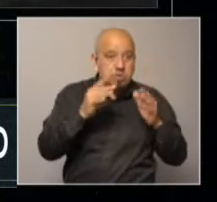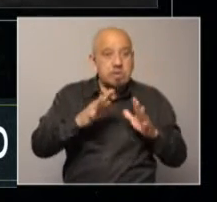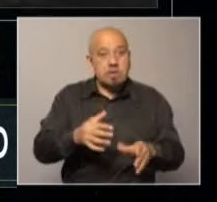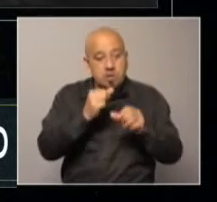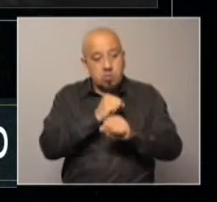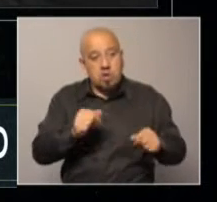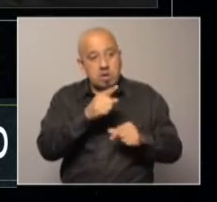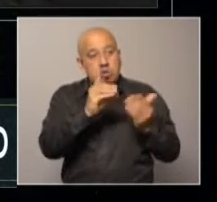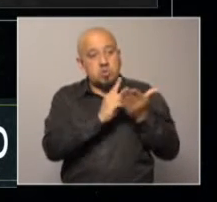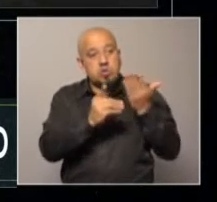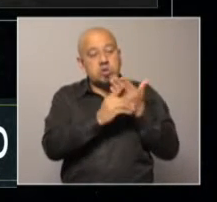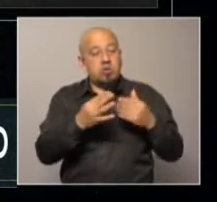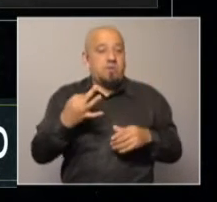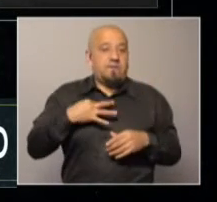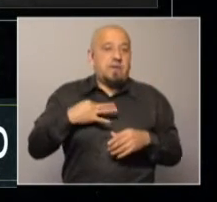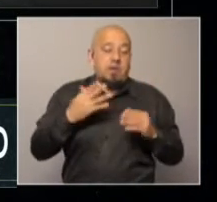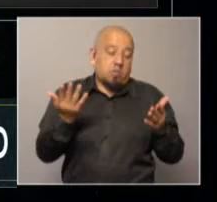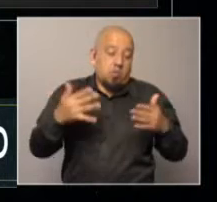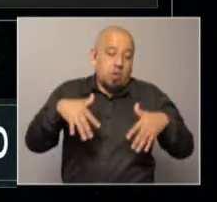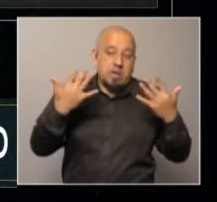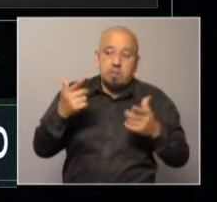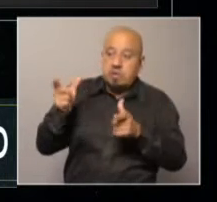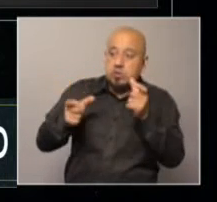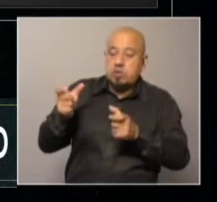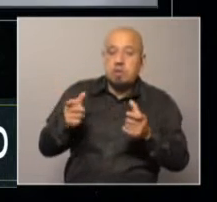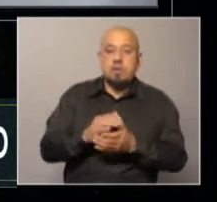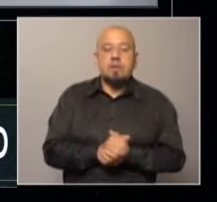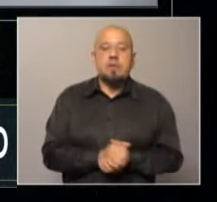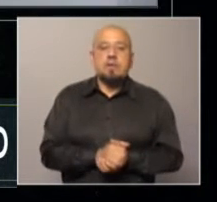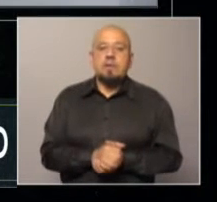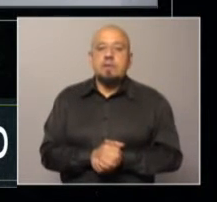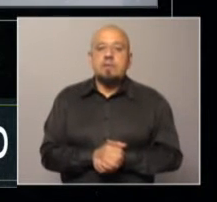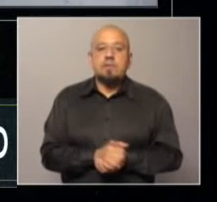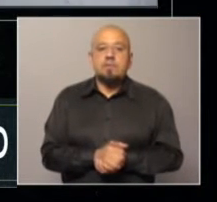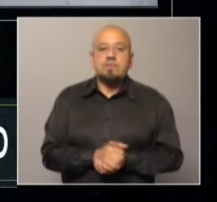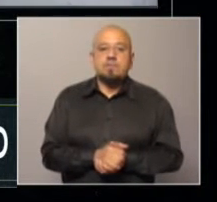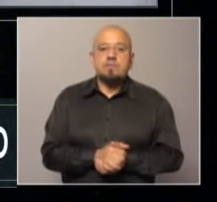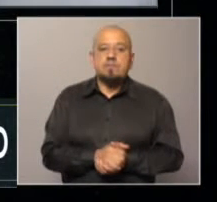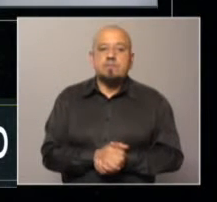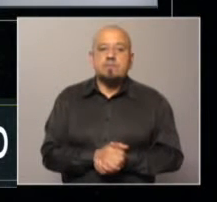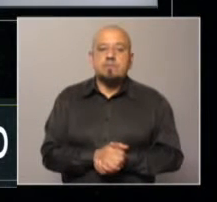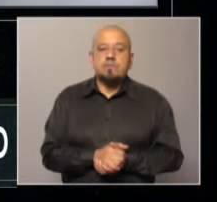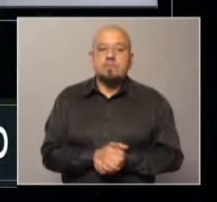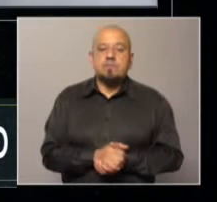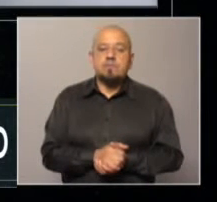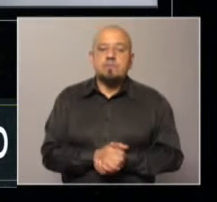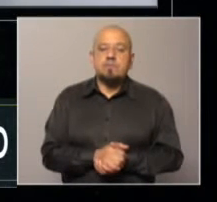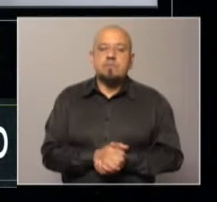configurar sus proyectos vitales, como cualquier ciudadano lo hace. Yo te voy a preguntar esto.